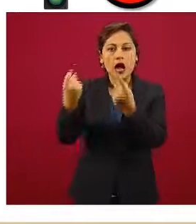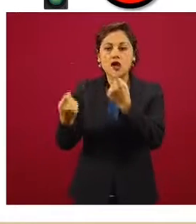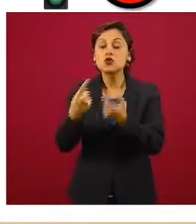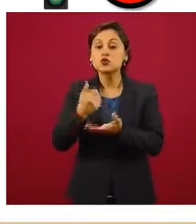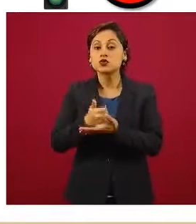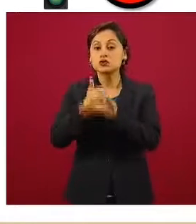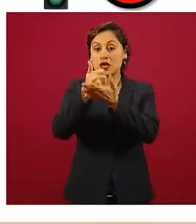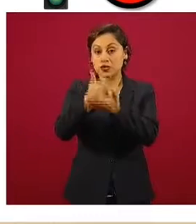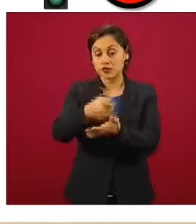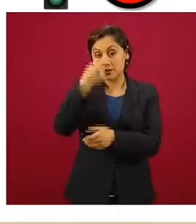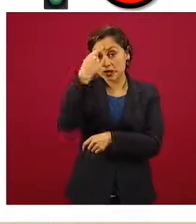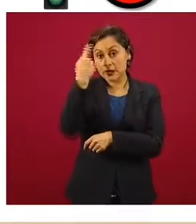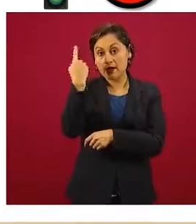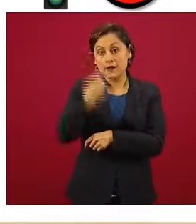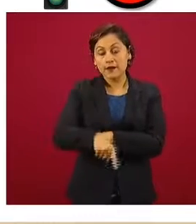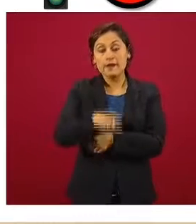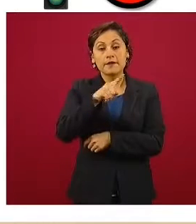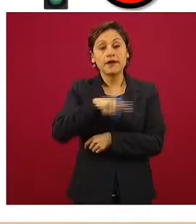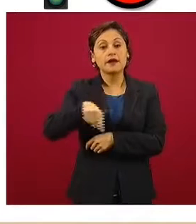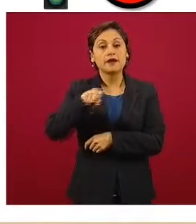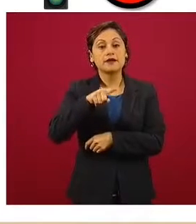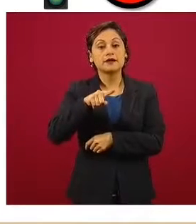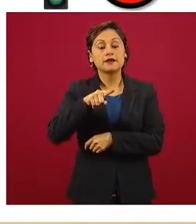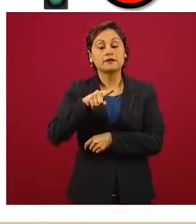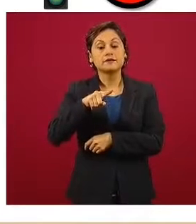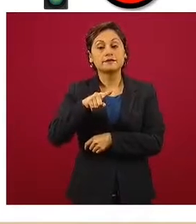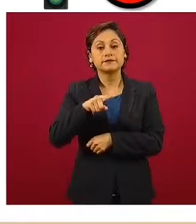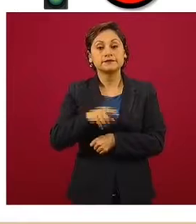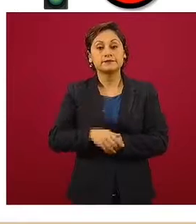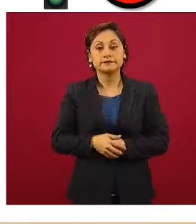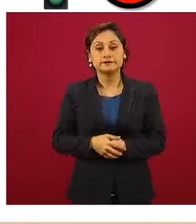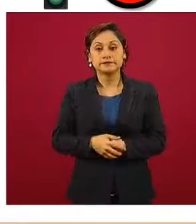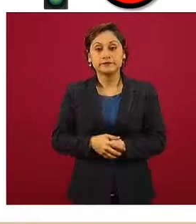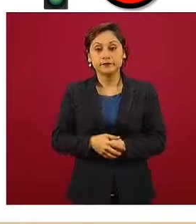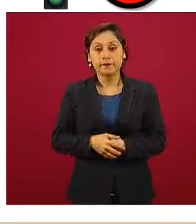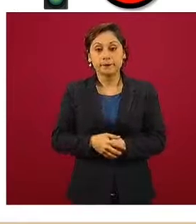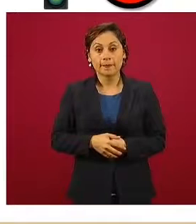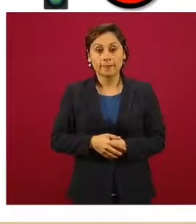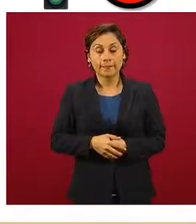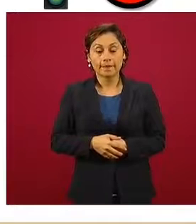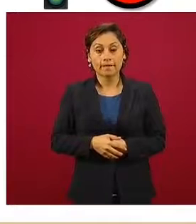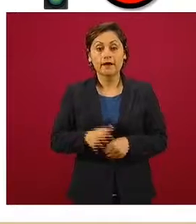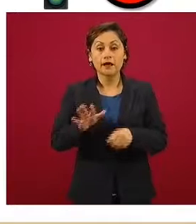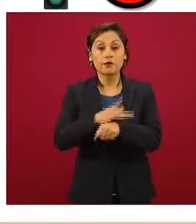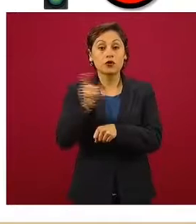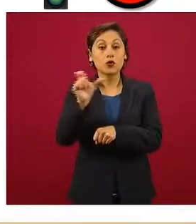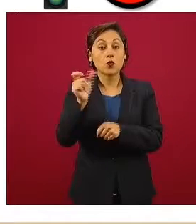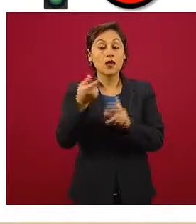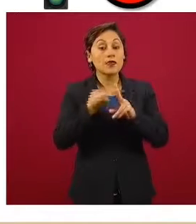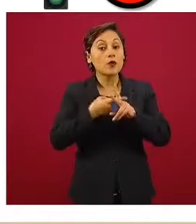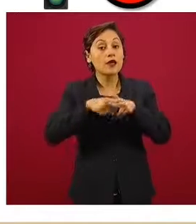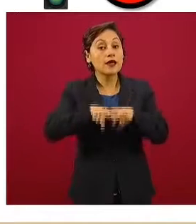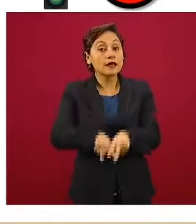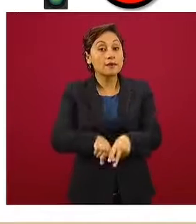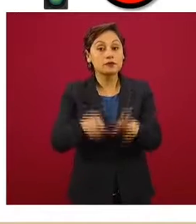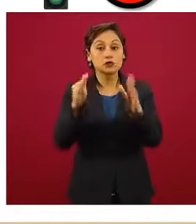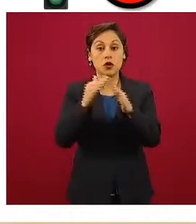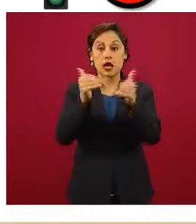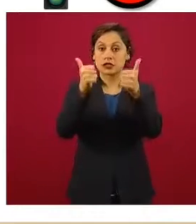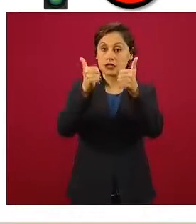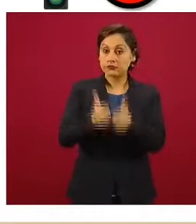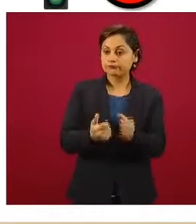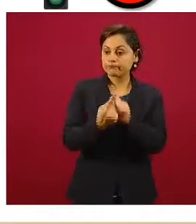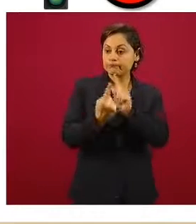Sana Distancia, y esto empezó porque cuando empezó la Jornada de Sana Distancia, las medidas masivas de